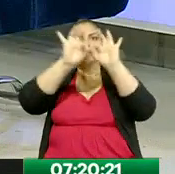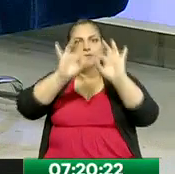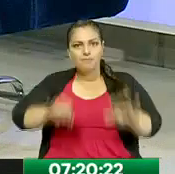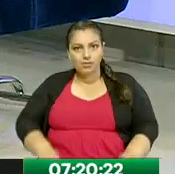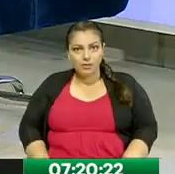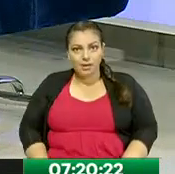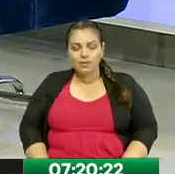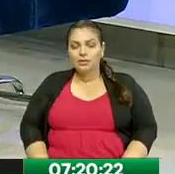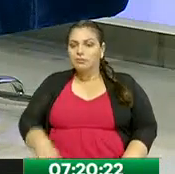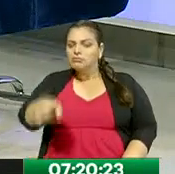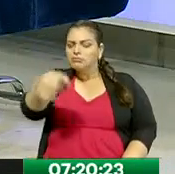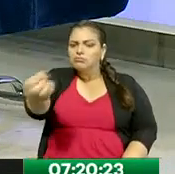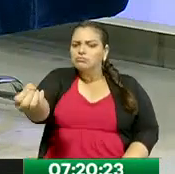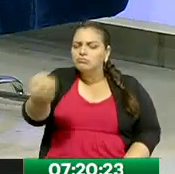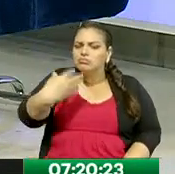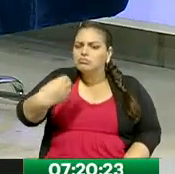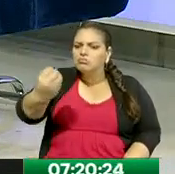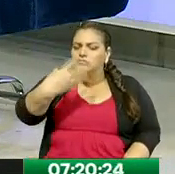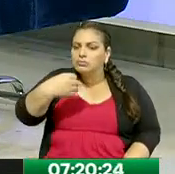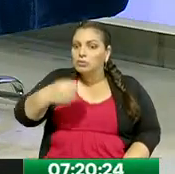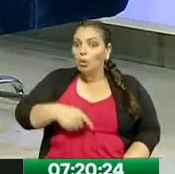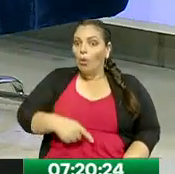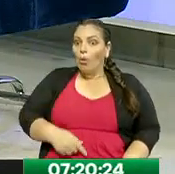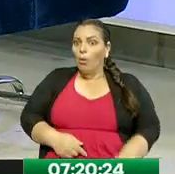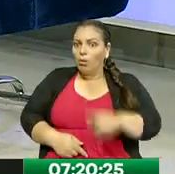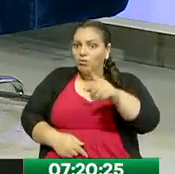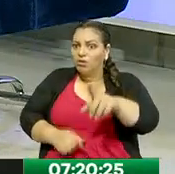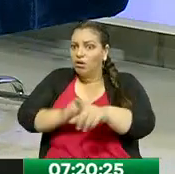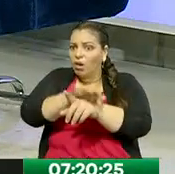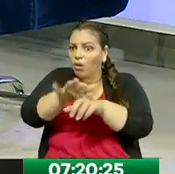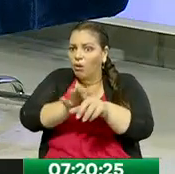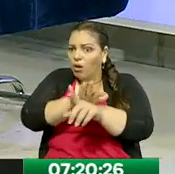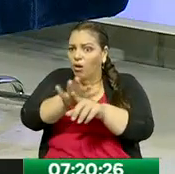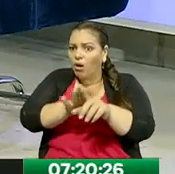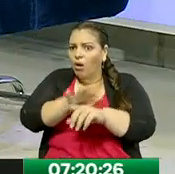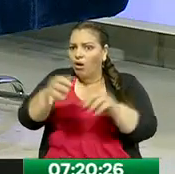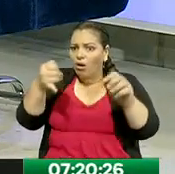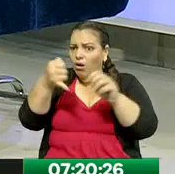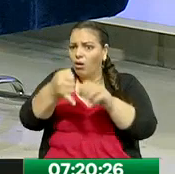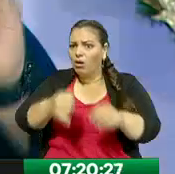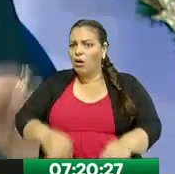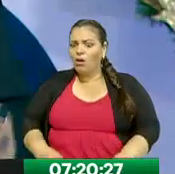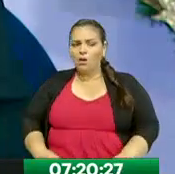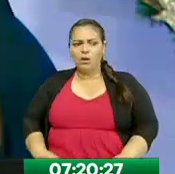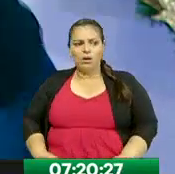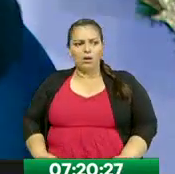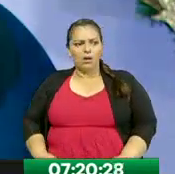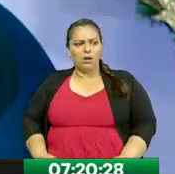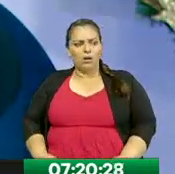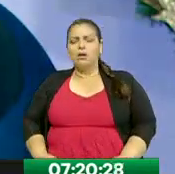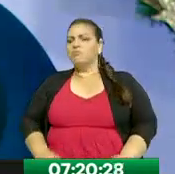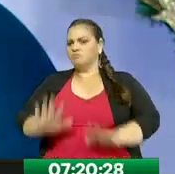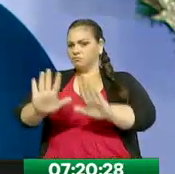Y si es una persona como maestro, doctor, psicólogo, tiene 24 horas. Caso contrario, se